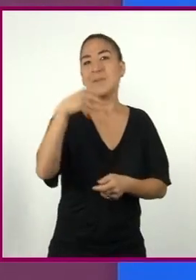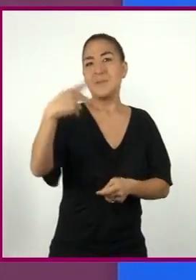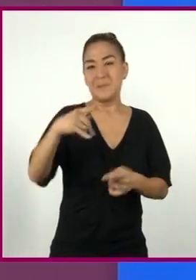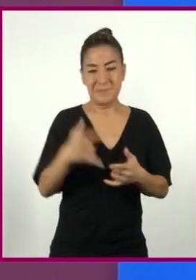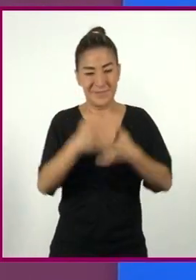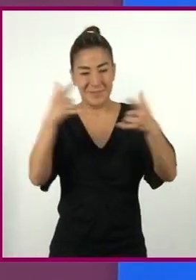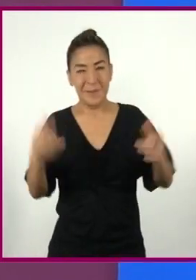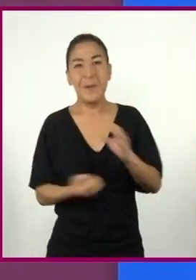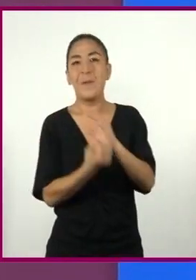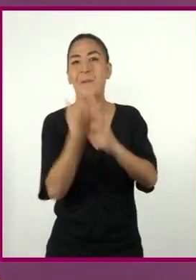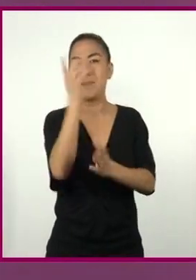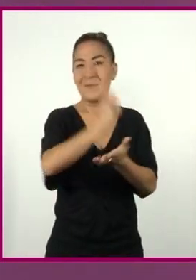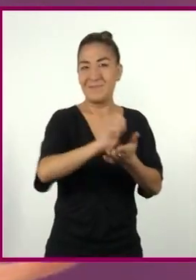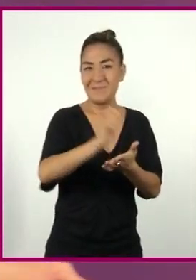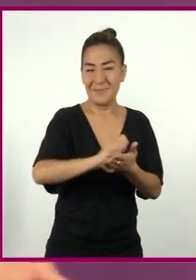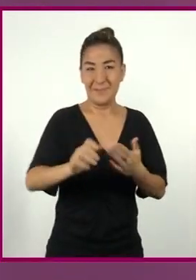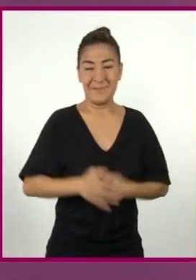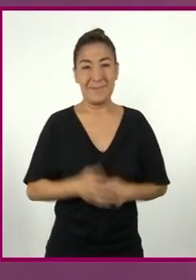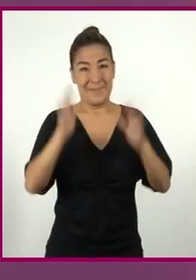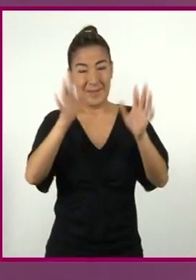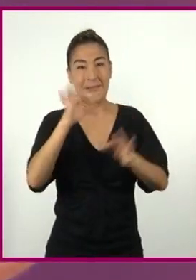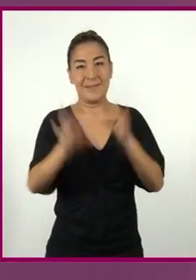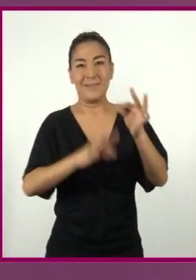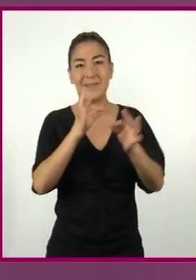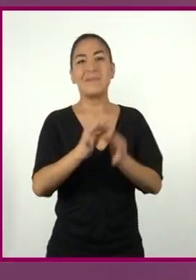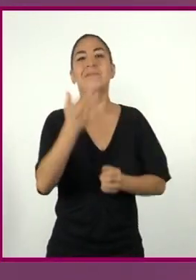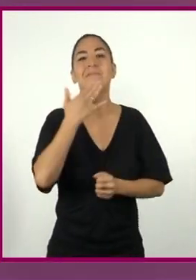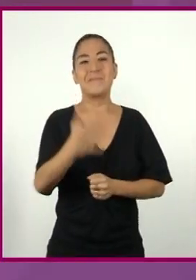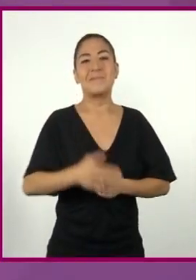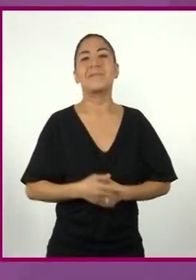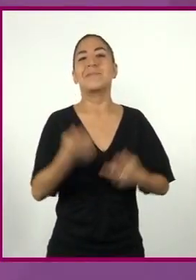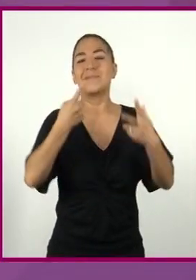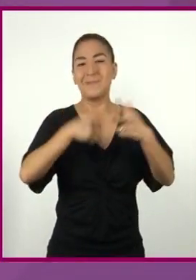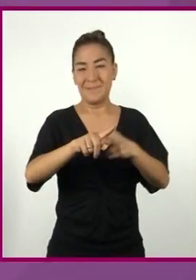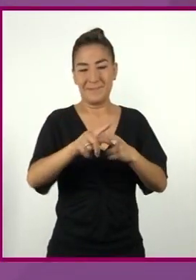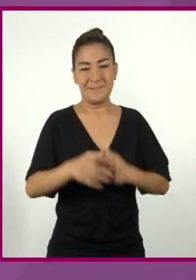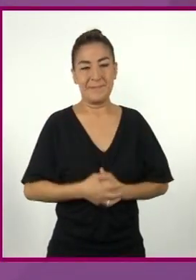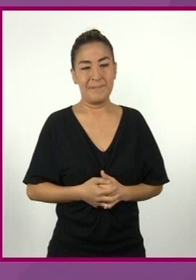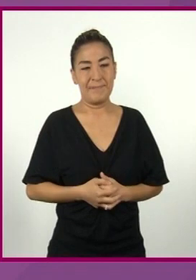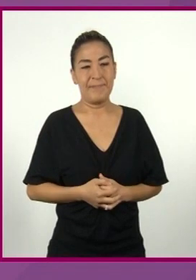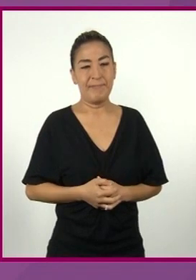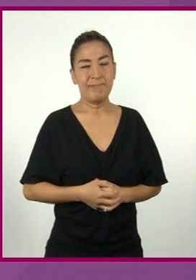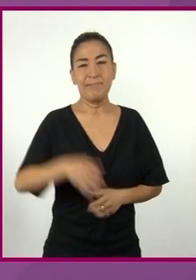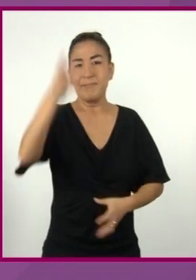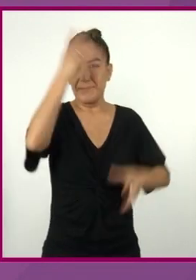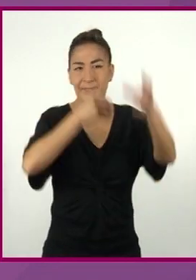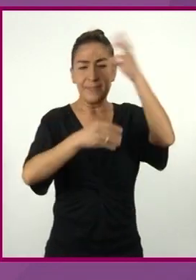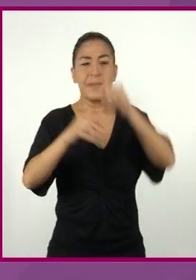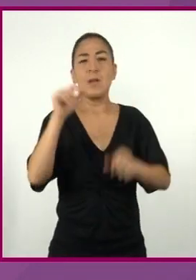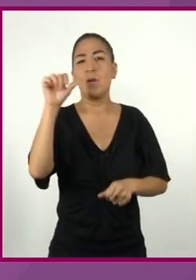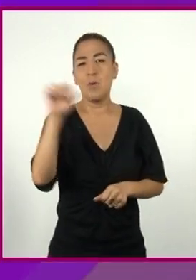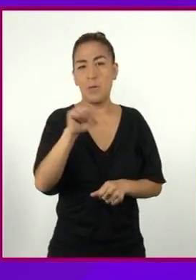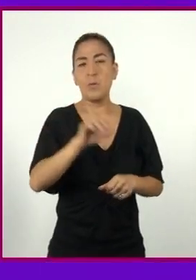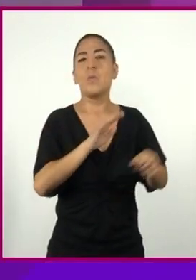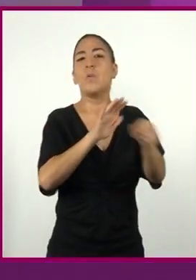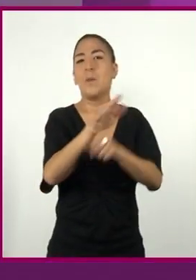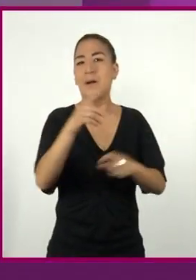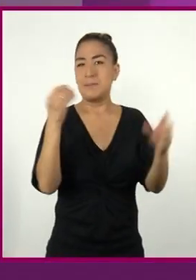historia. ¿Listas y listos? ¡Muy bien! Pues iniciemos. El aprendizaje esperado de esta sesión